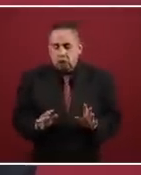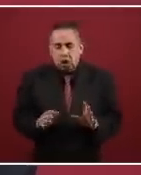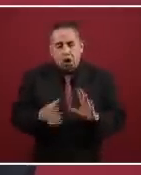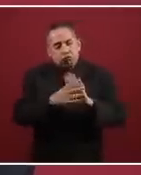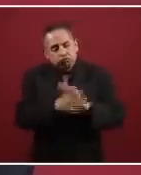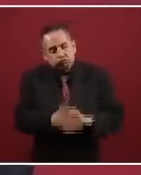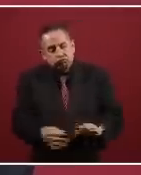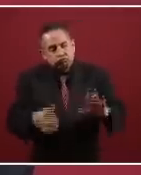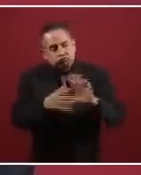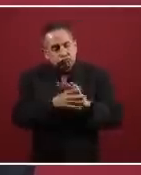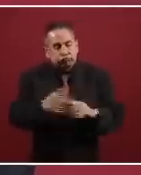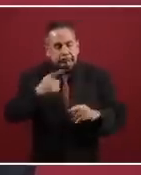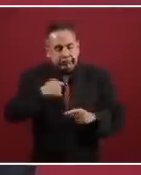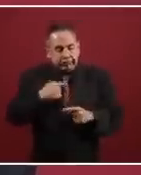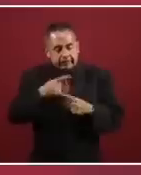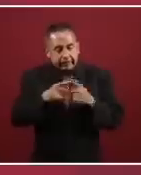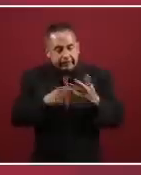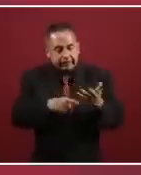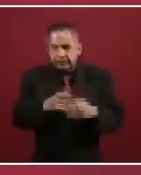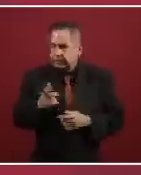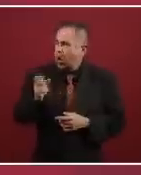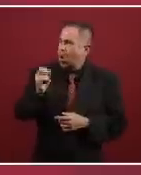convencer.